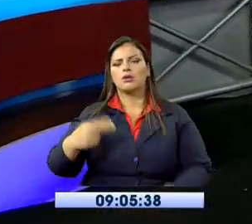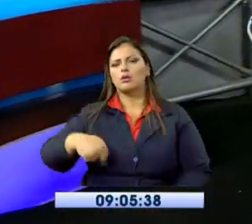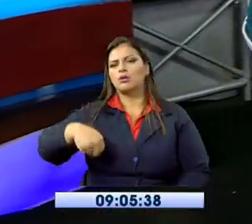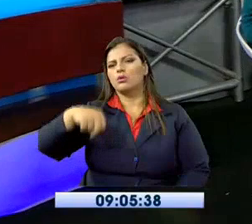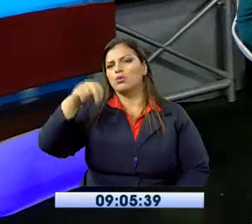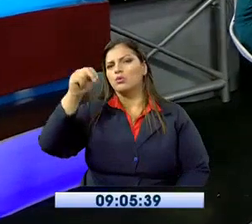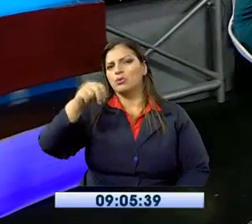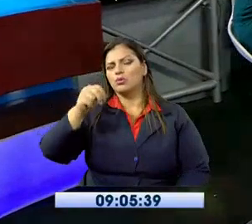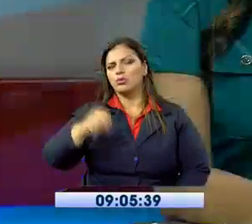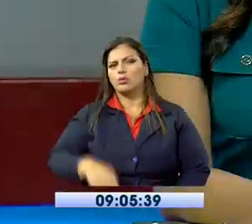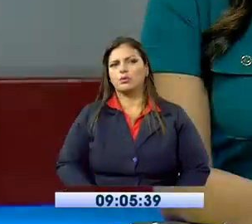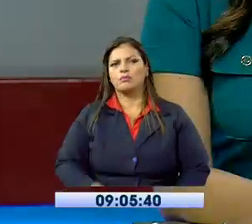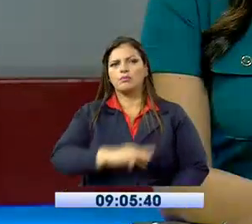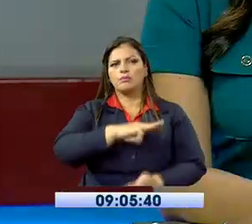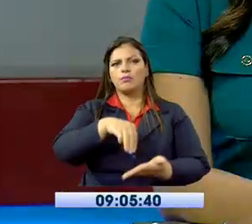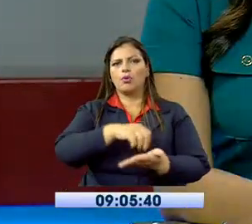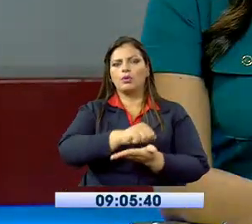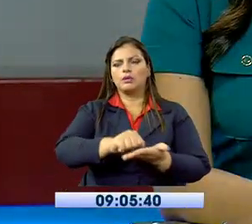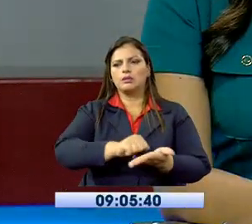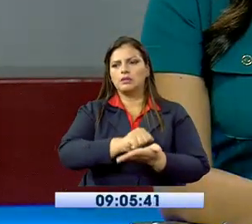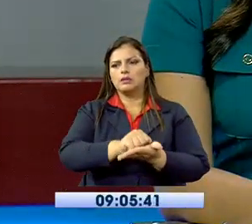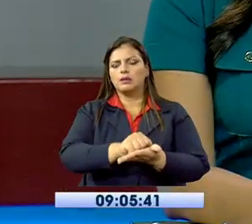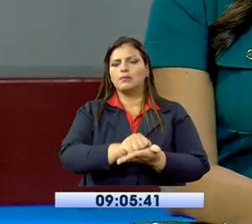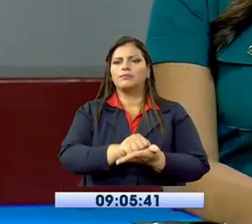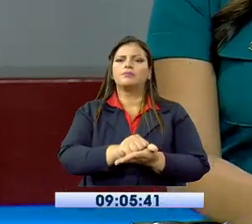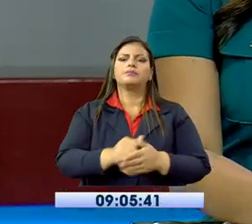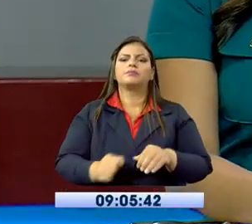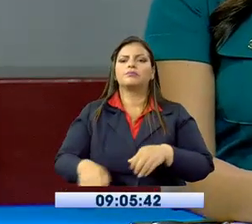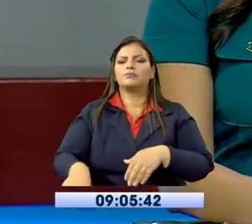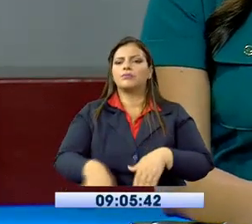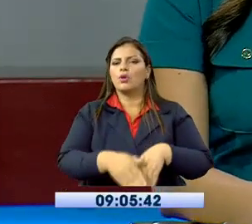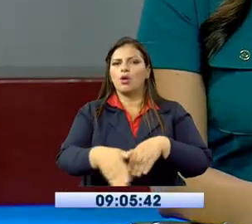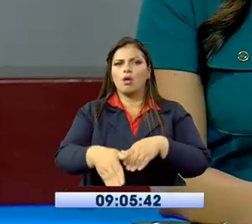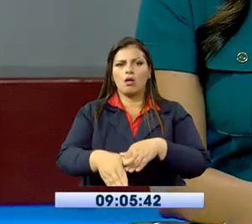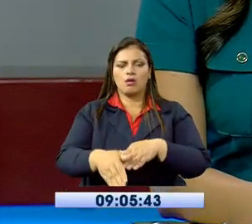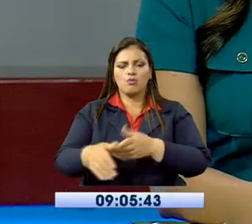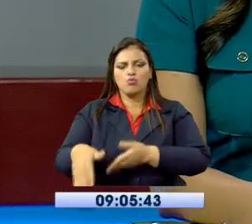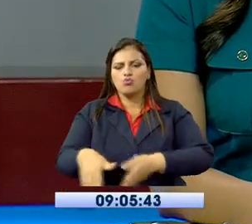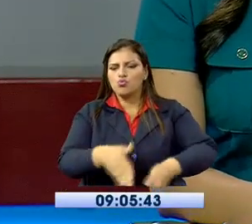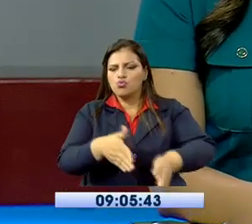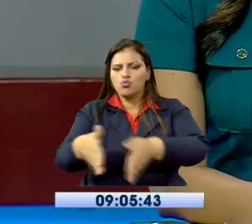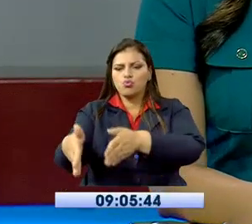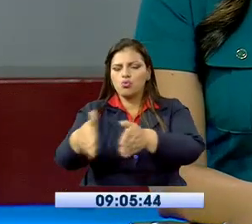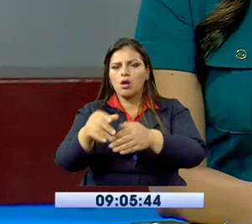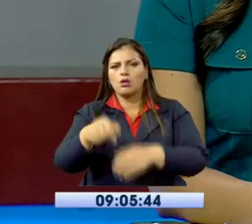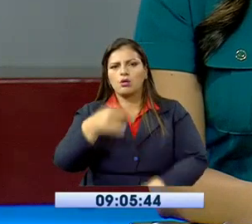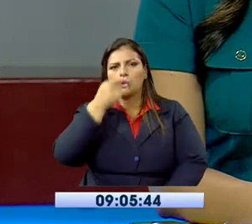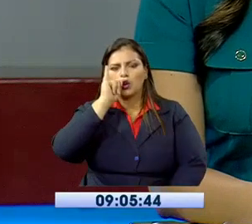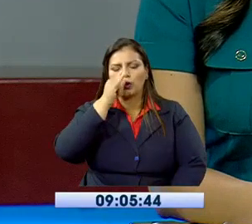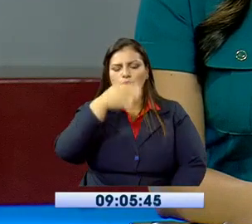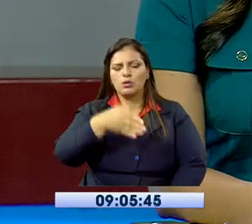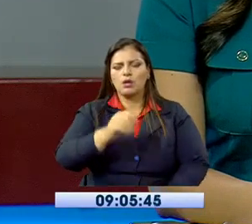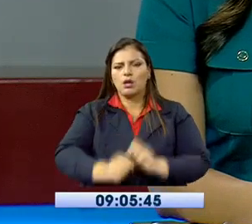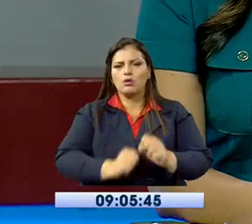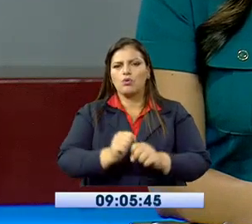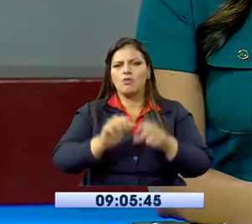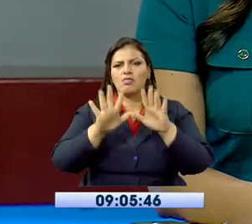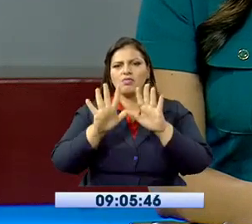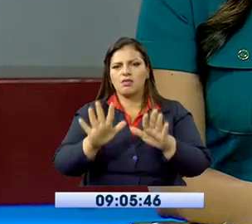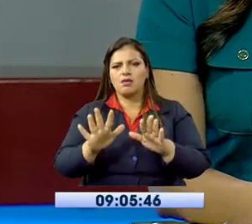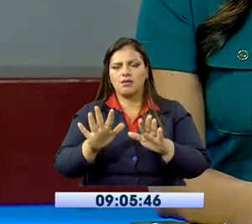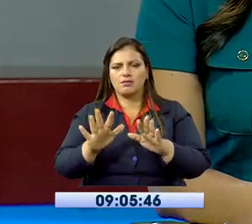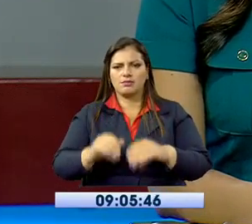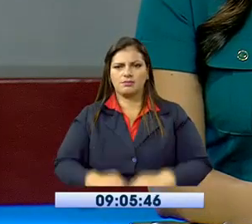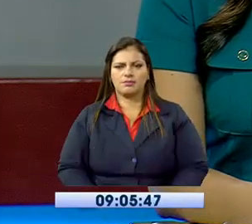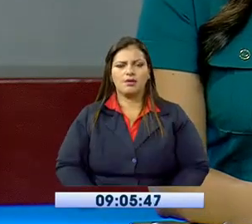las aguas del conocido canal de la muerte, ubicado en el sector de Monte Sinaí, al noroeste de Guayaquil. Según testigos, el menor habría caído